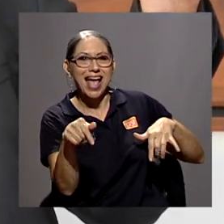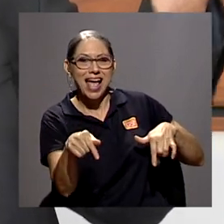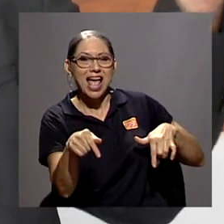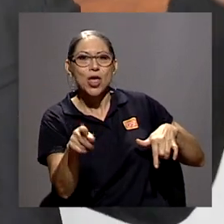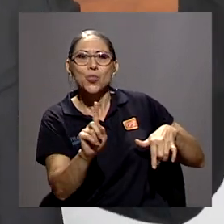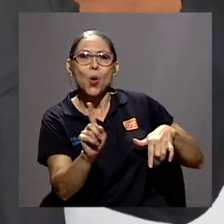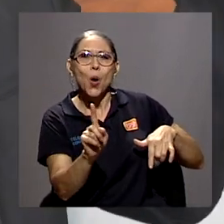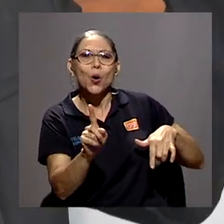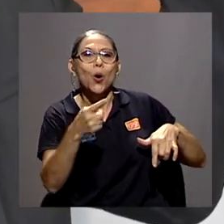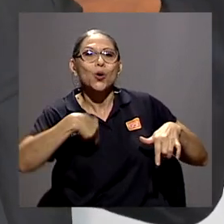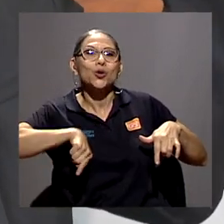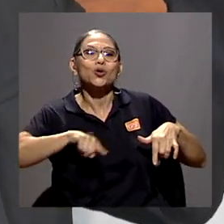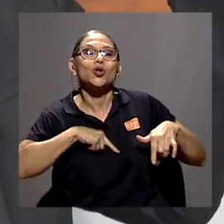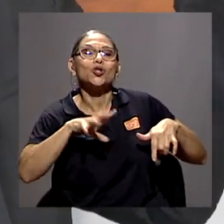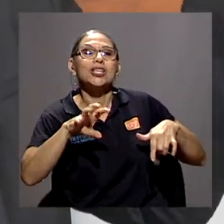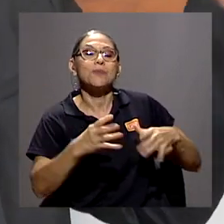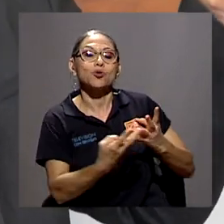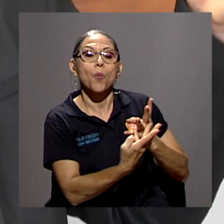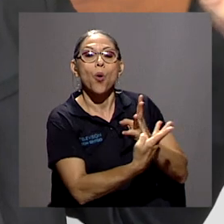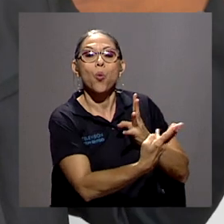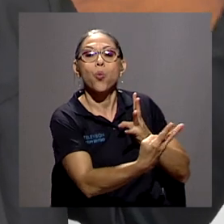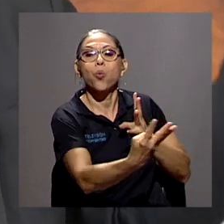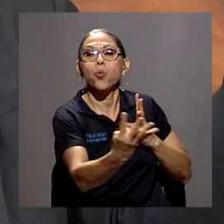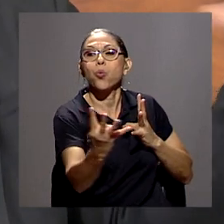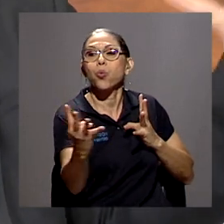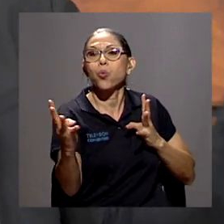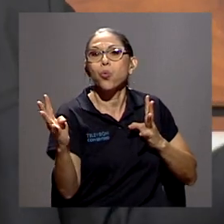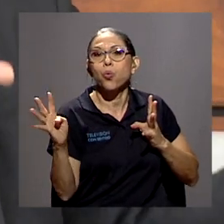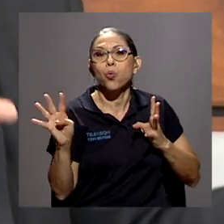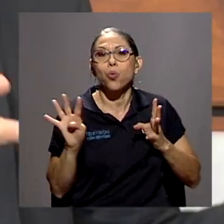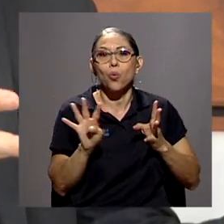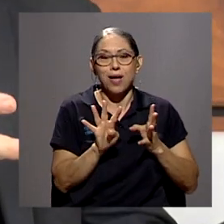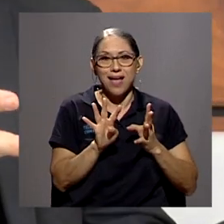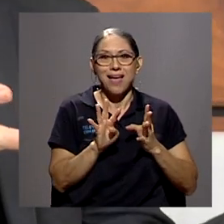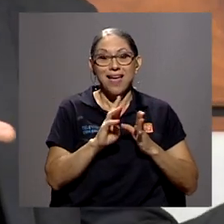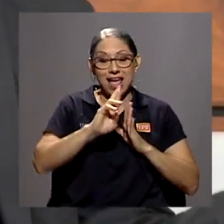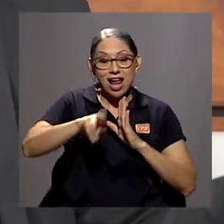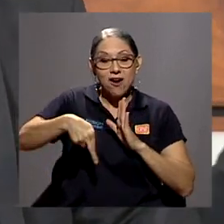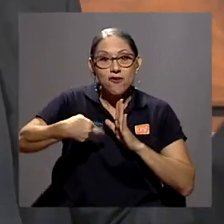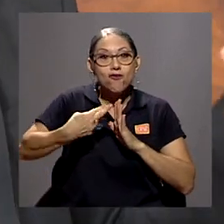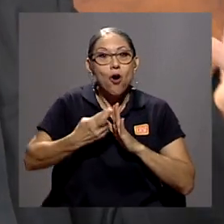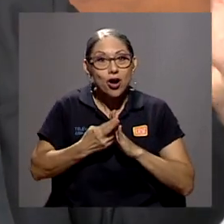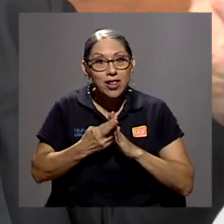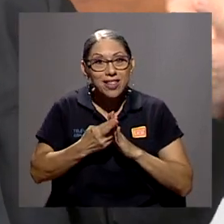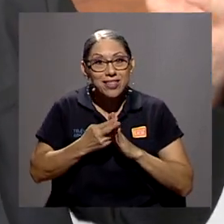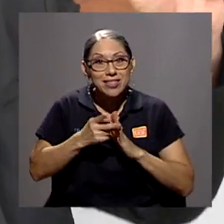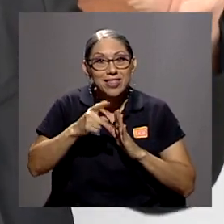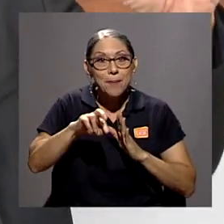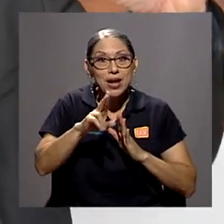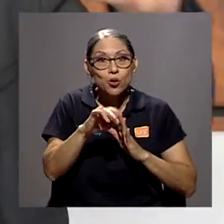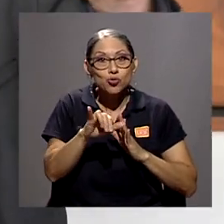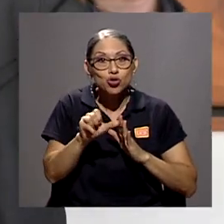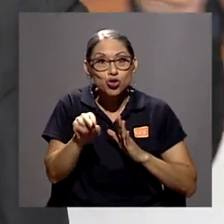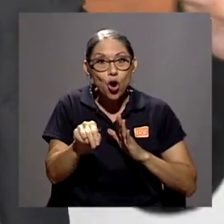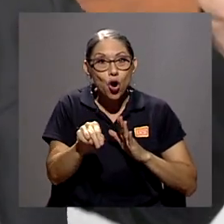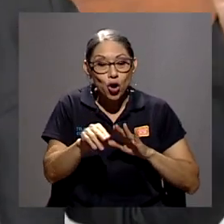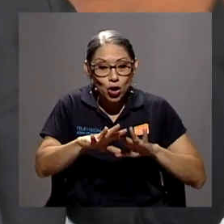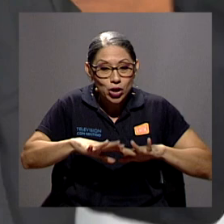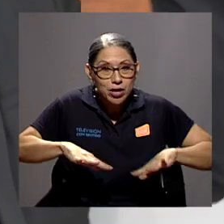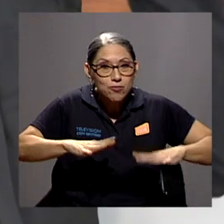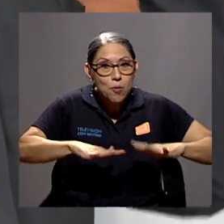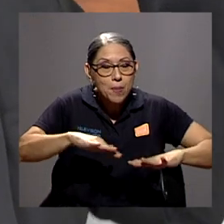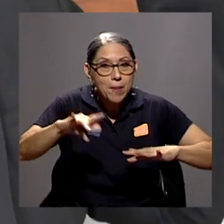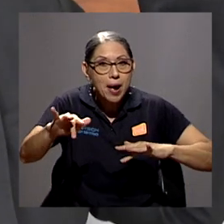que lo que hicimos hacerlo cuadrafónico entonces precisamente el rol de la percusión y de los muchachos en esta pieza era de colocarse en